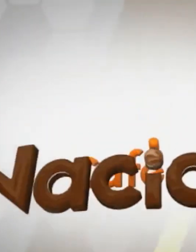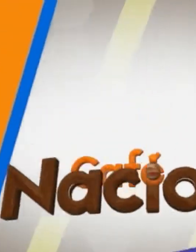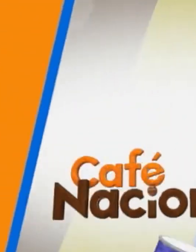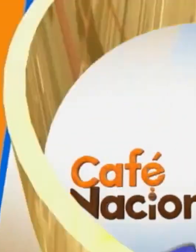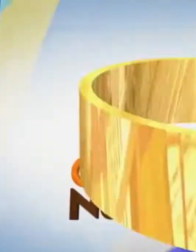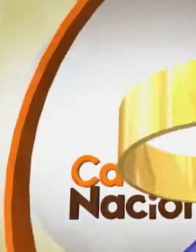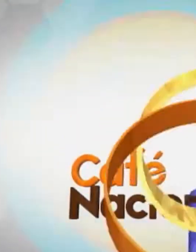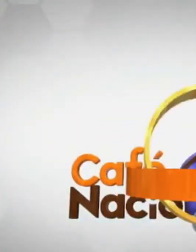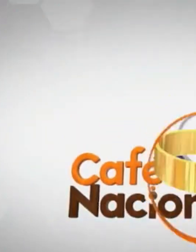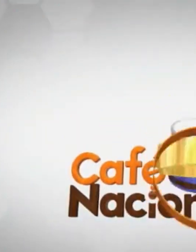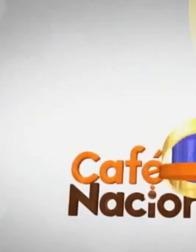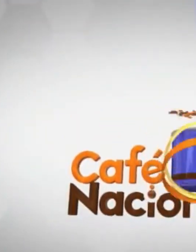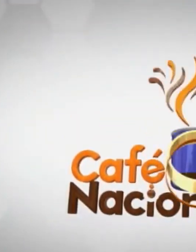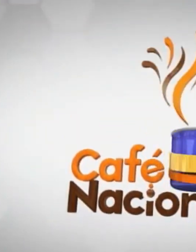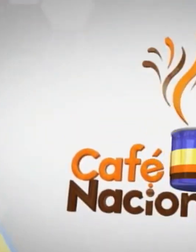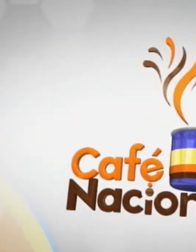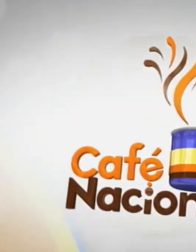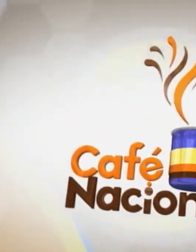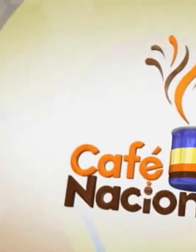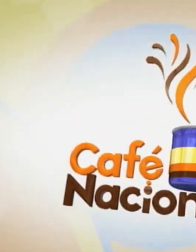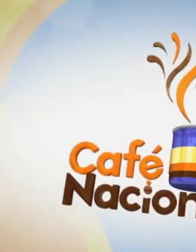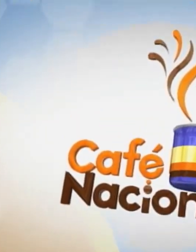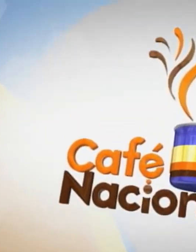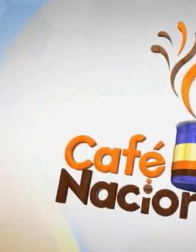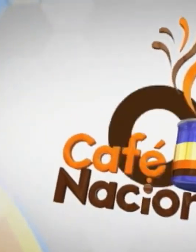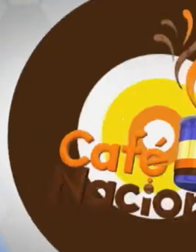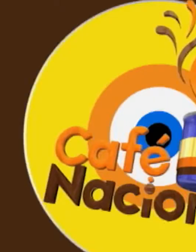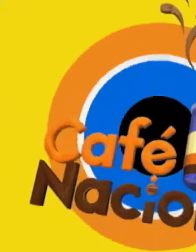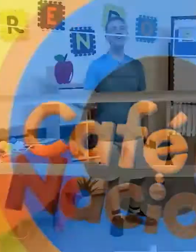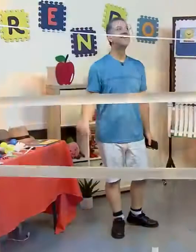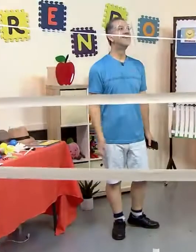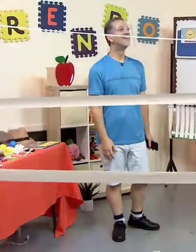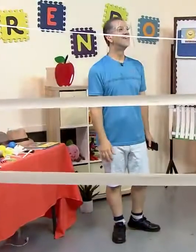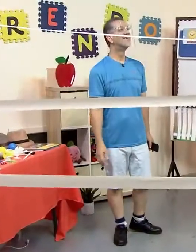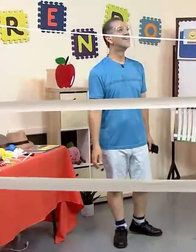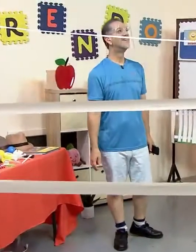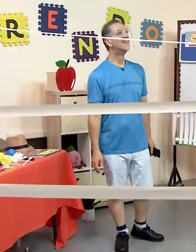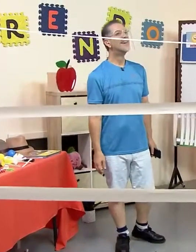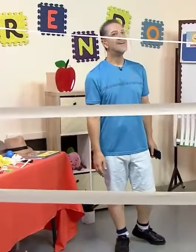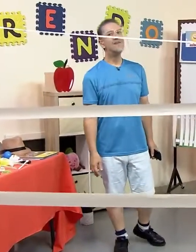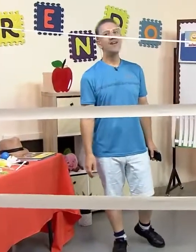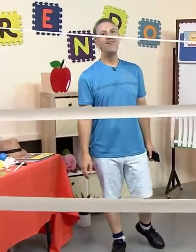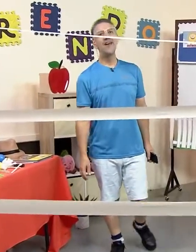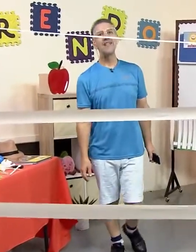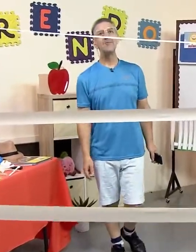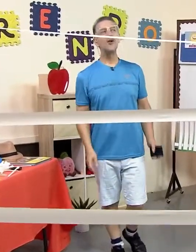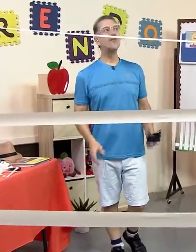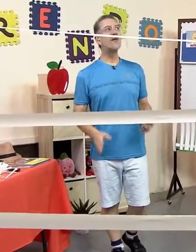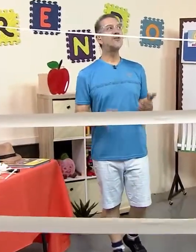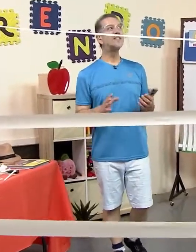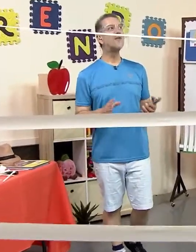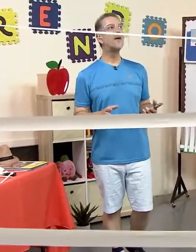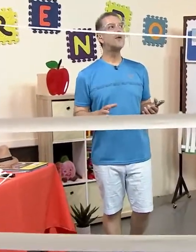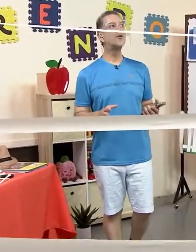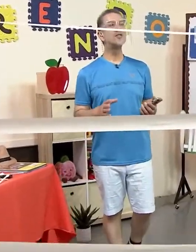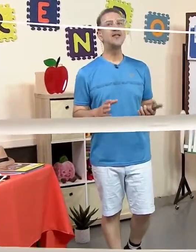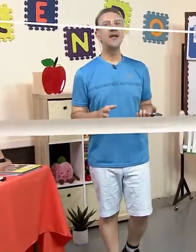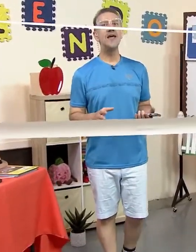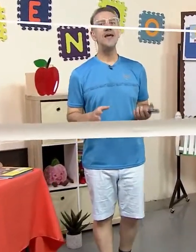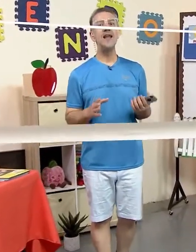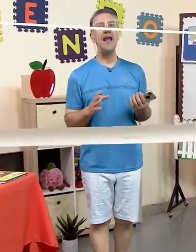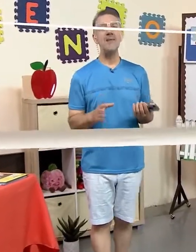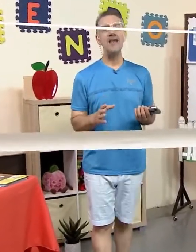Volver a vernos me emociona bastante. Para que pase solo debo cuidarme. Te saludo con la mano. Bien, regresamos, son las